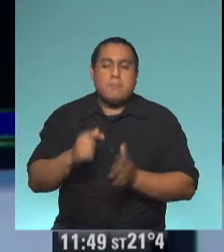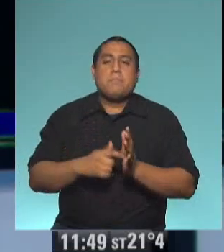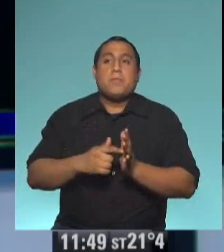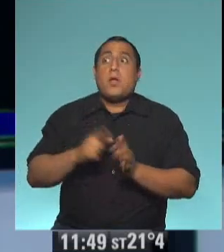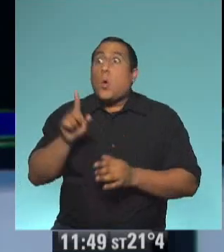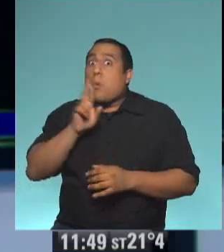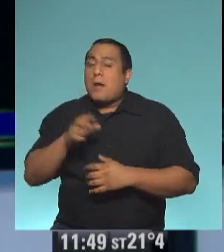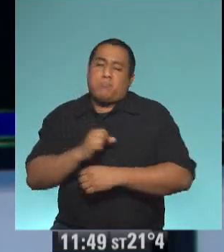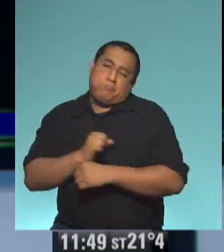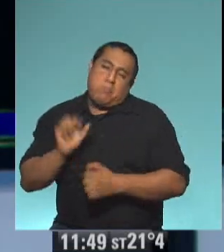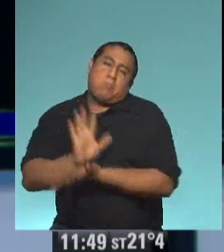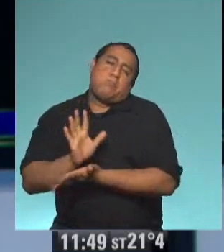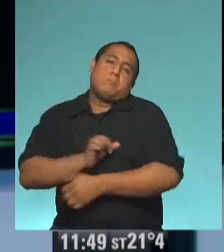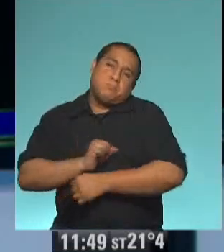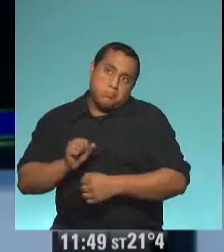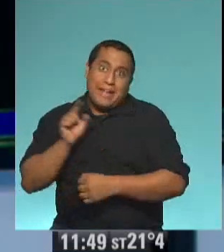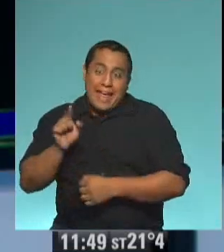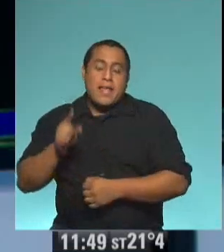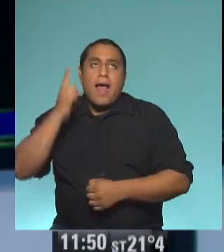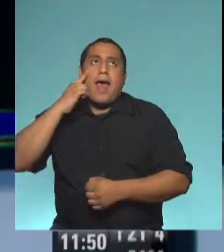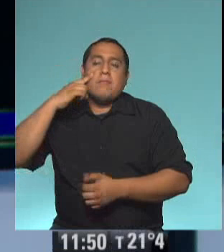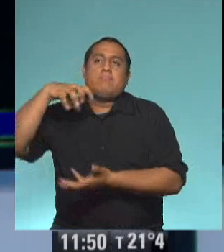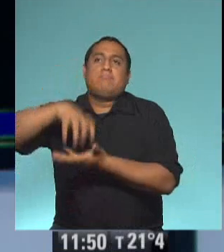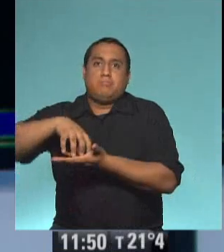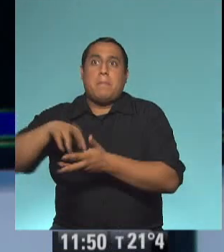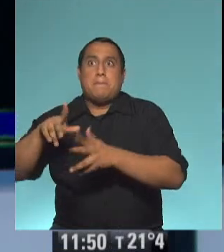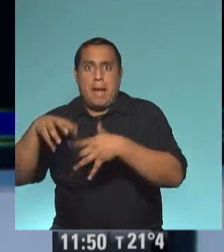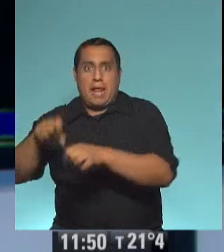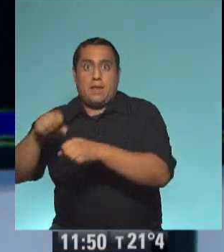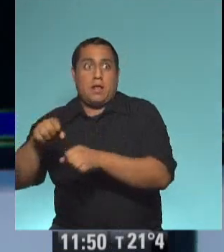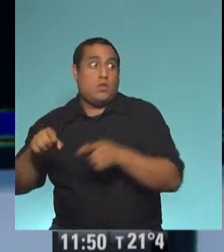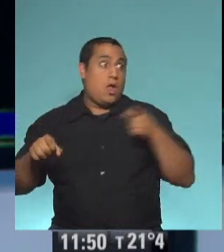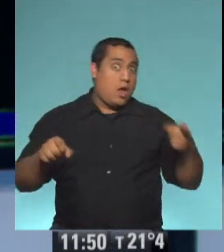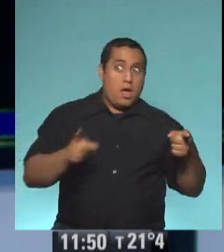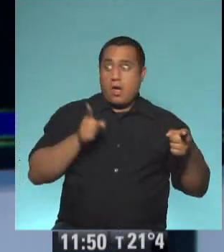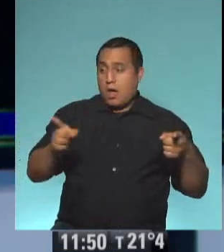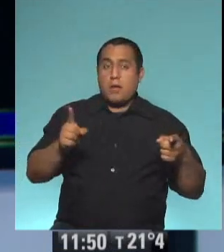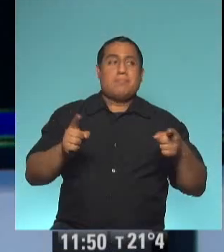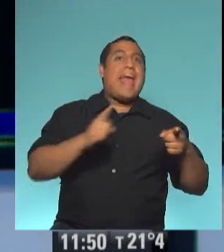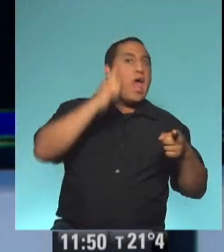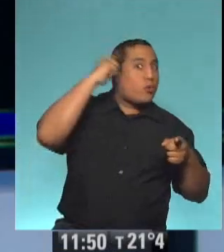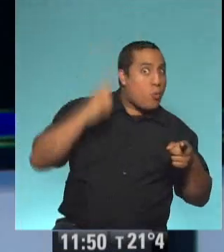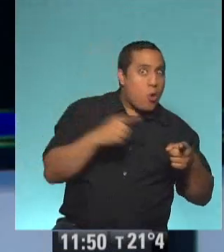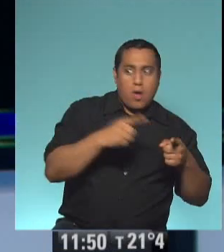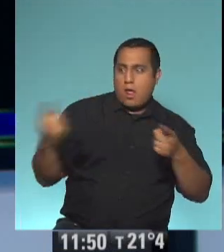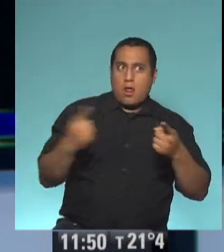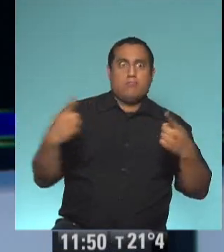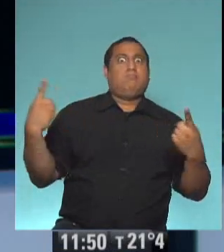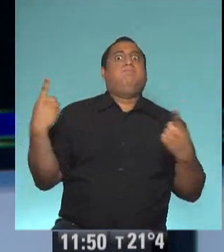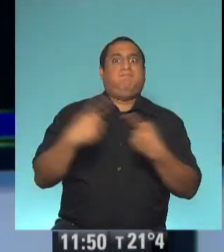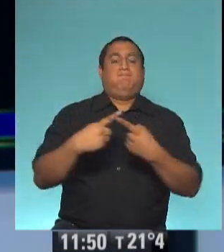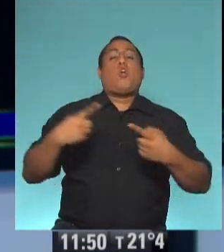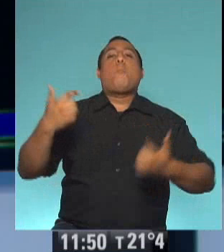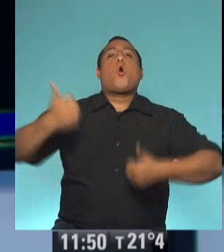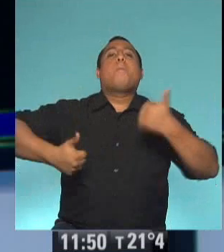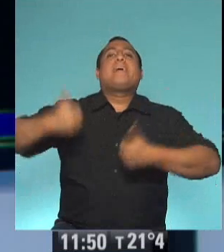decide poner una panadería y empezar entonces a competirle, ¿no?, al Rulo con sus panes. Y entonces al